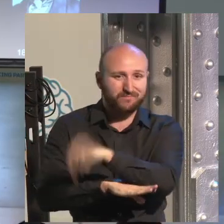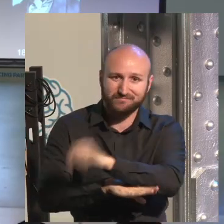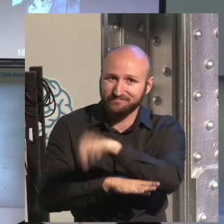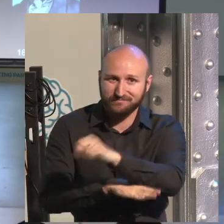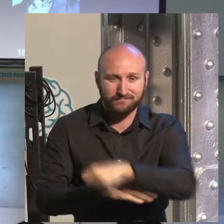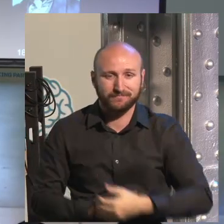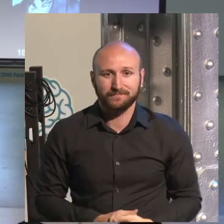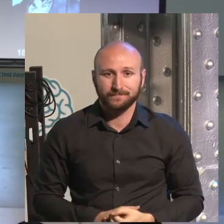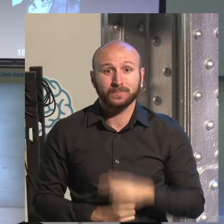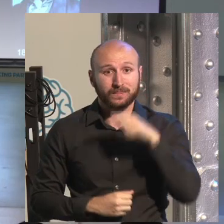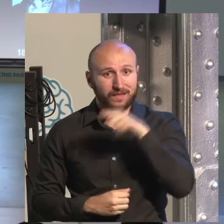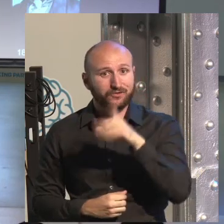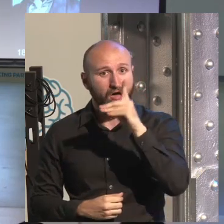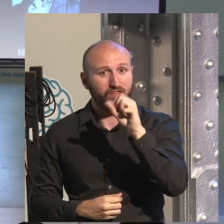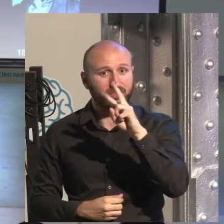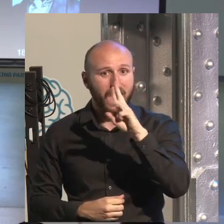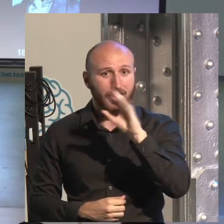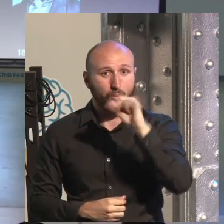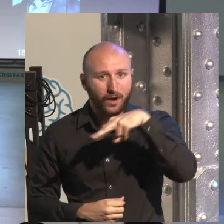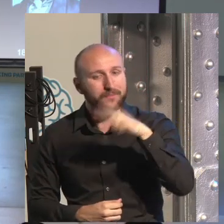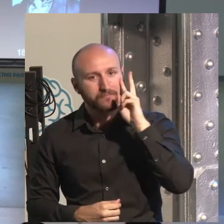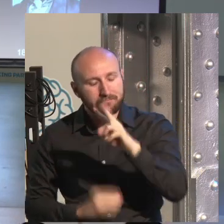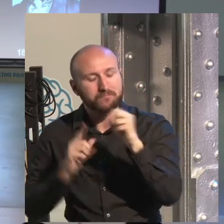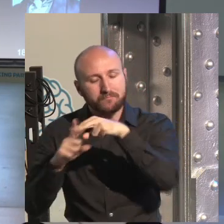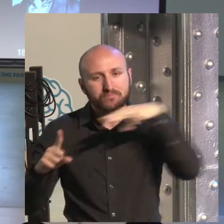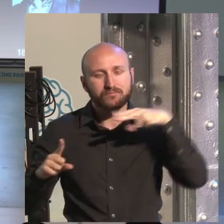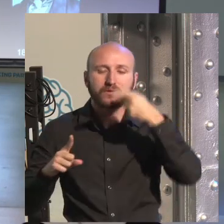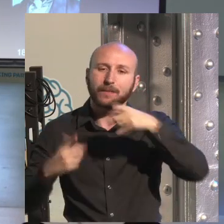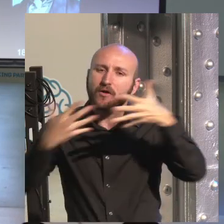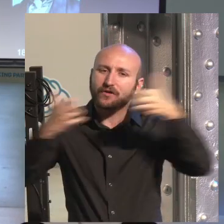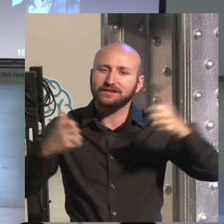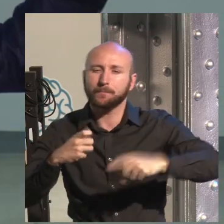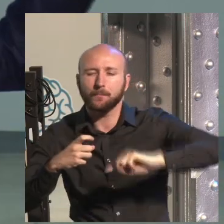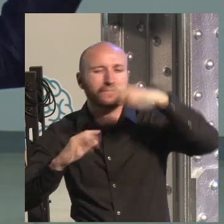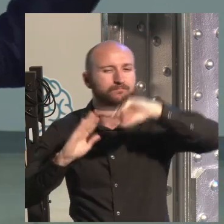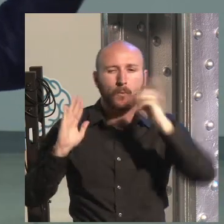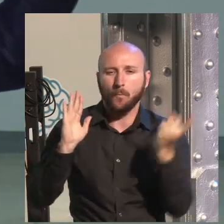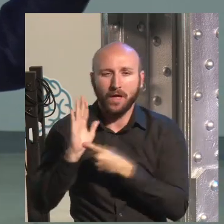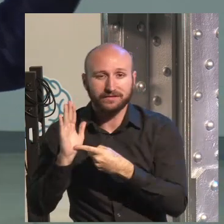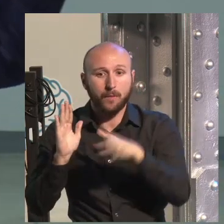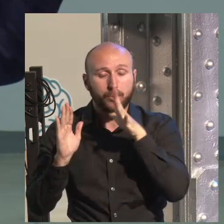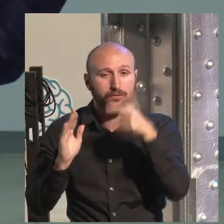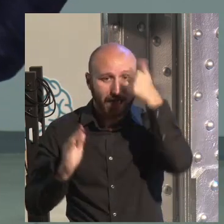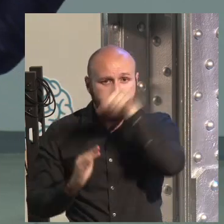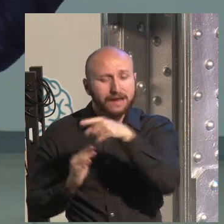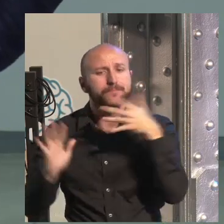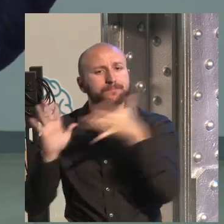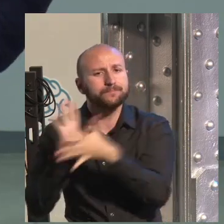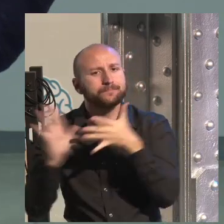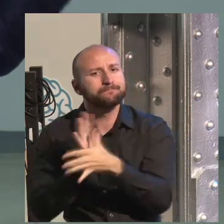Eso es así para Darwin, y es así en la frase más completa que esa, porque Darwin dice que